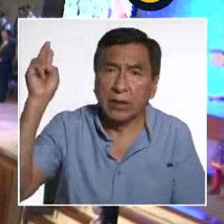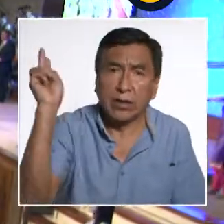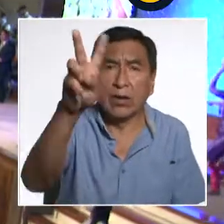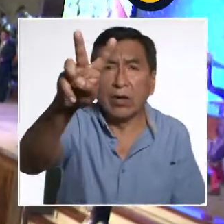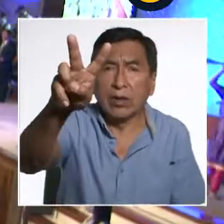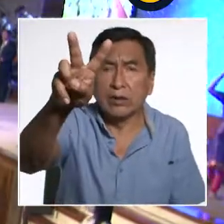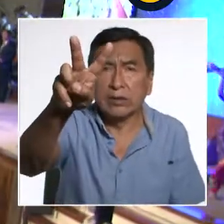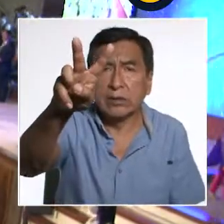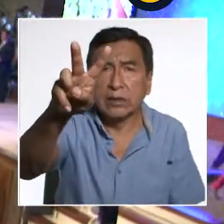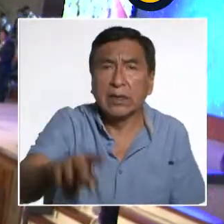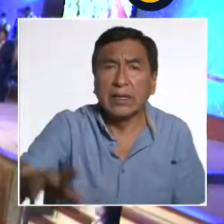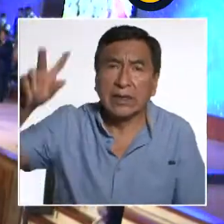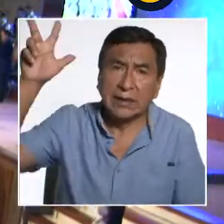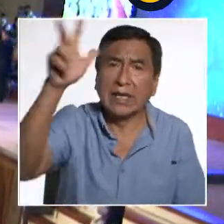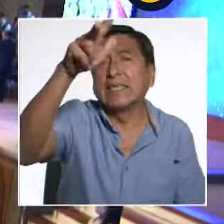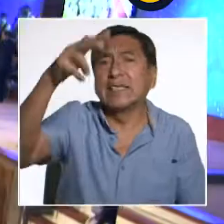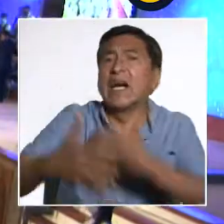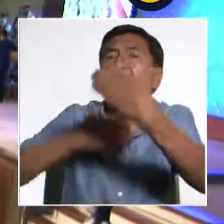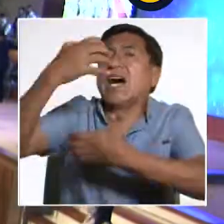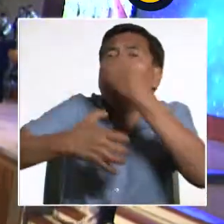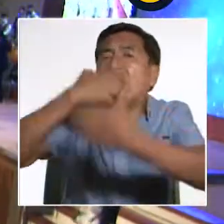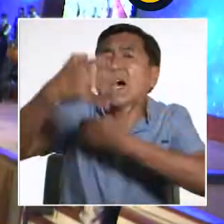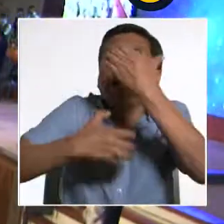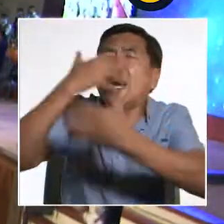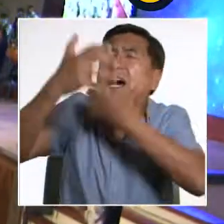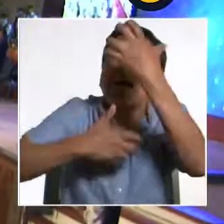dos y tres.